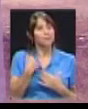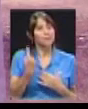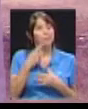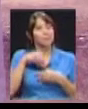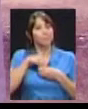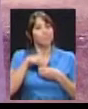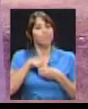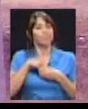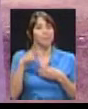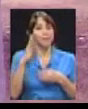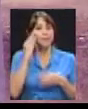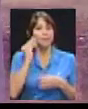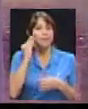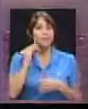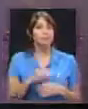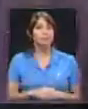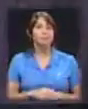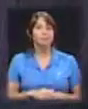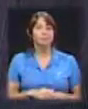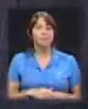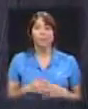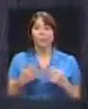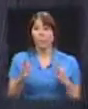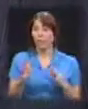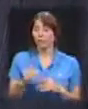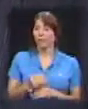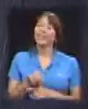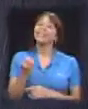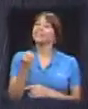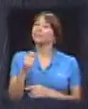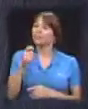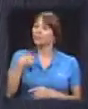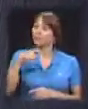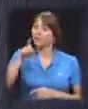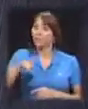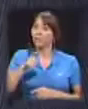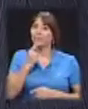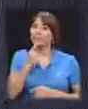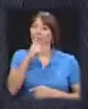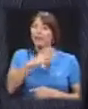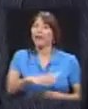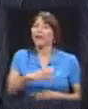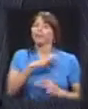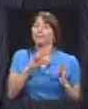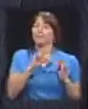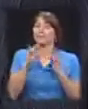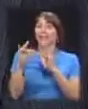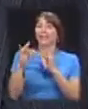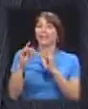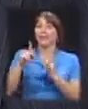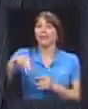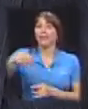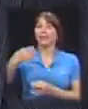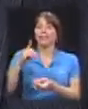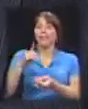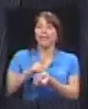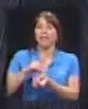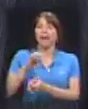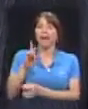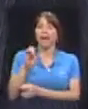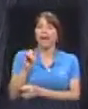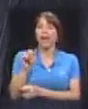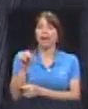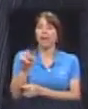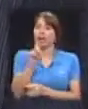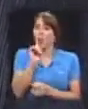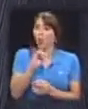conmigo. Bueno, si yo tengo que destacar un rasgo especialmente de él, no como el gran econometrista que fue el fundador de